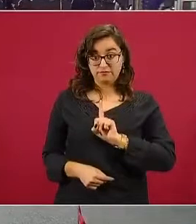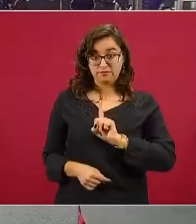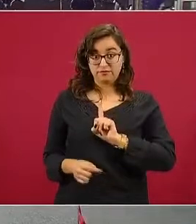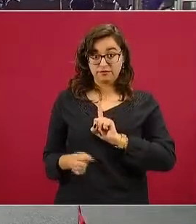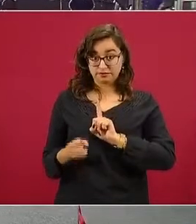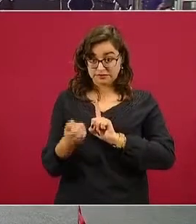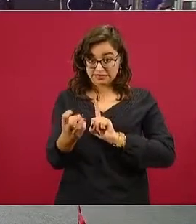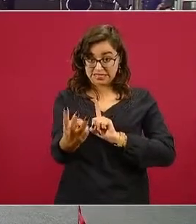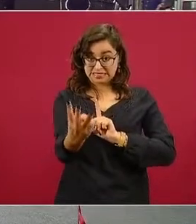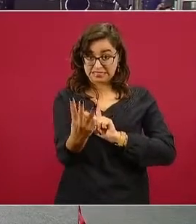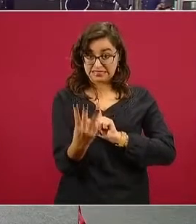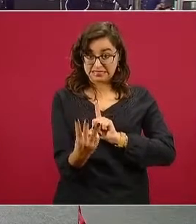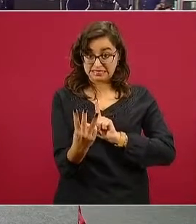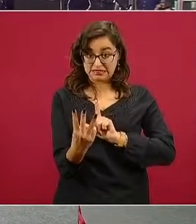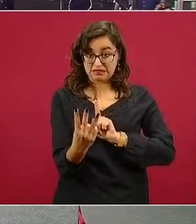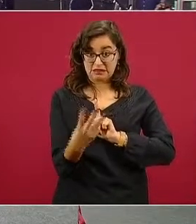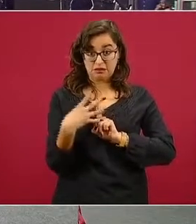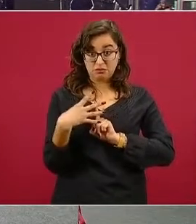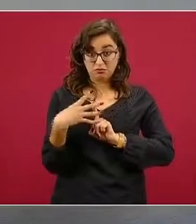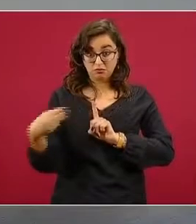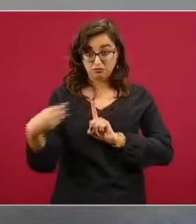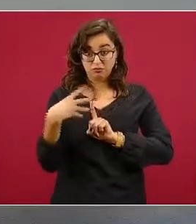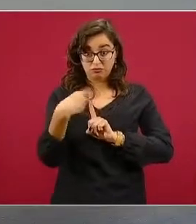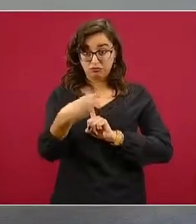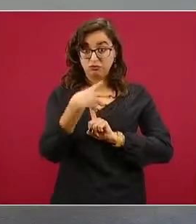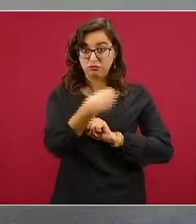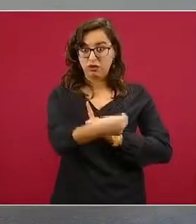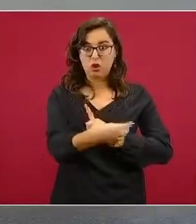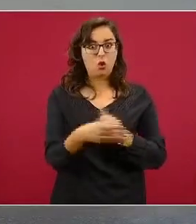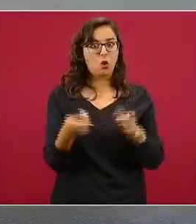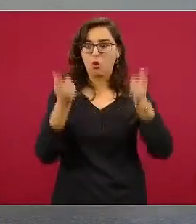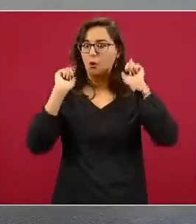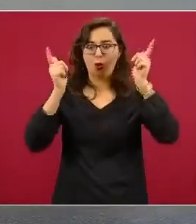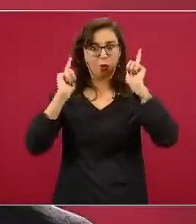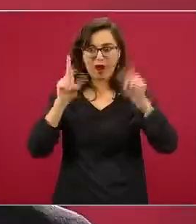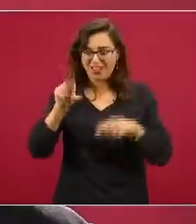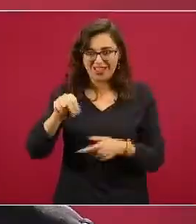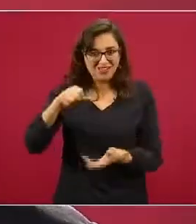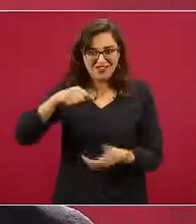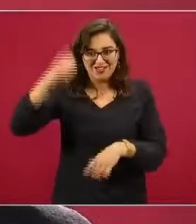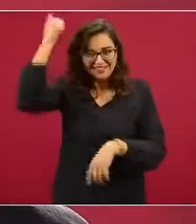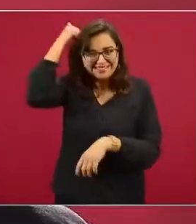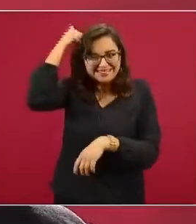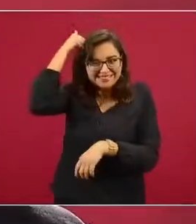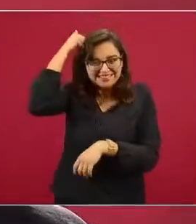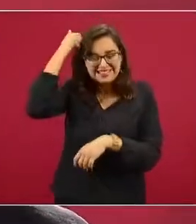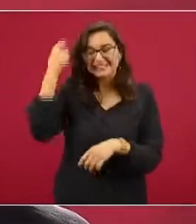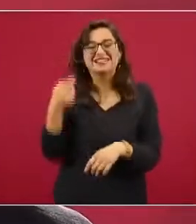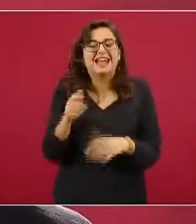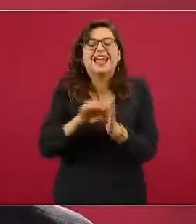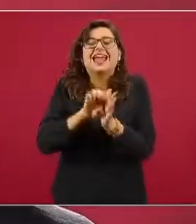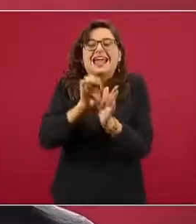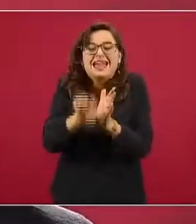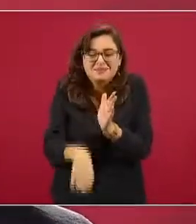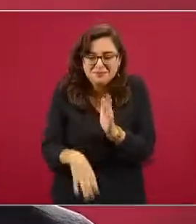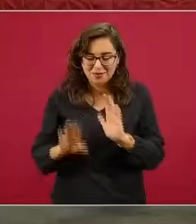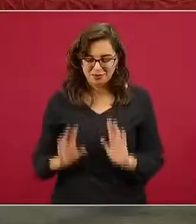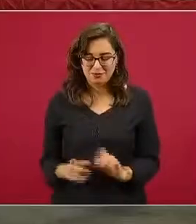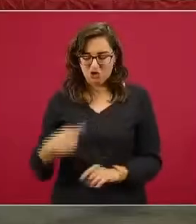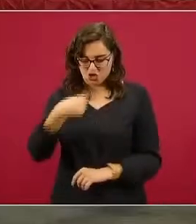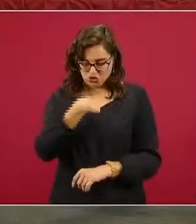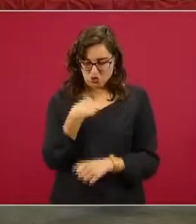la fila de enfrente, espero que no, espero no tenerlo ni infectarles, pero suponiendo que pasara,